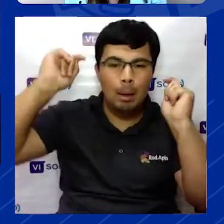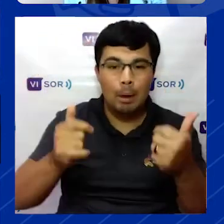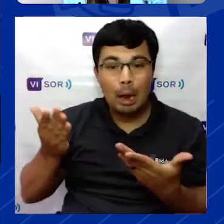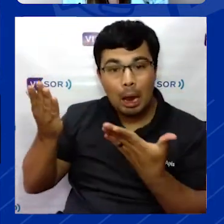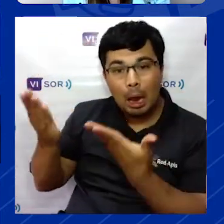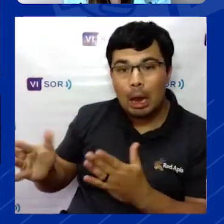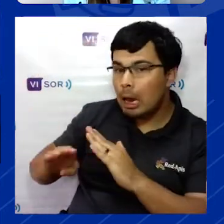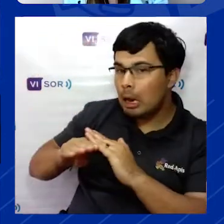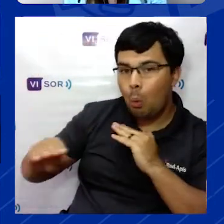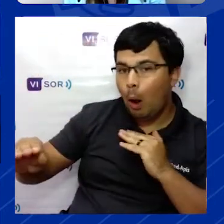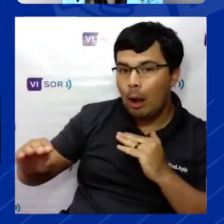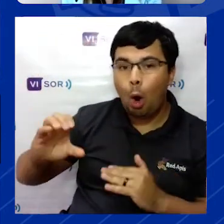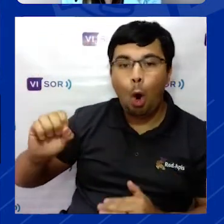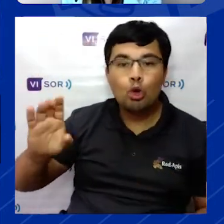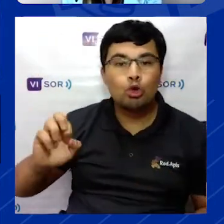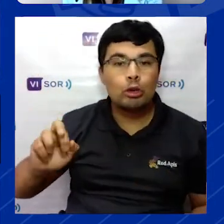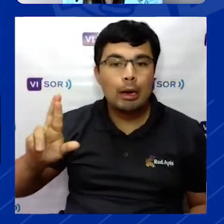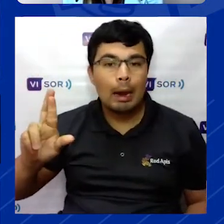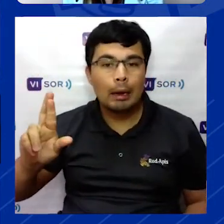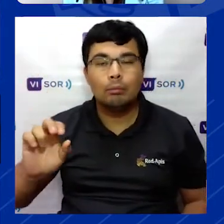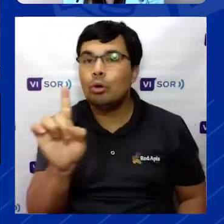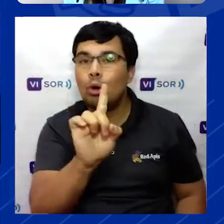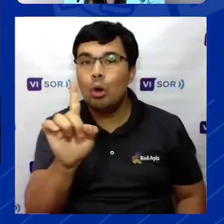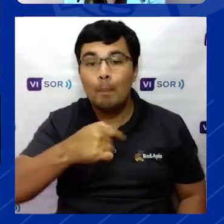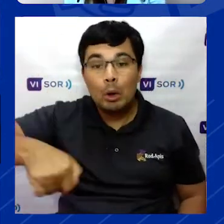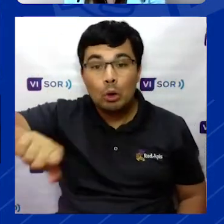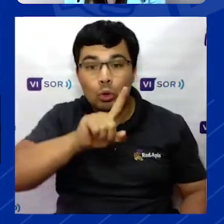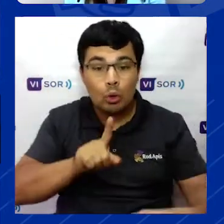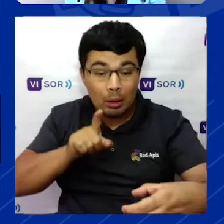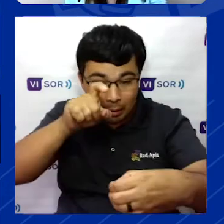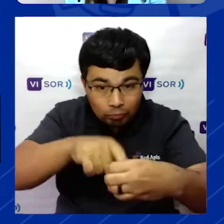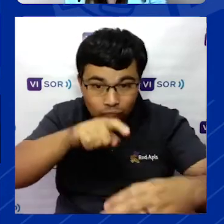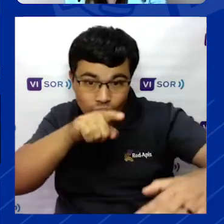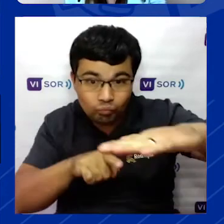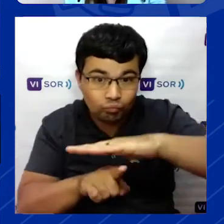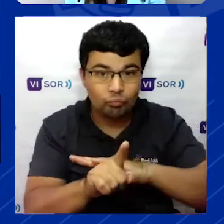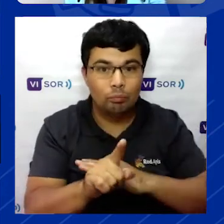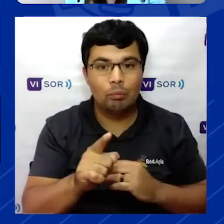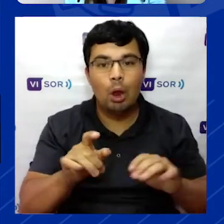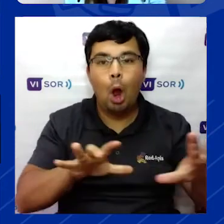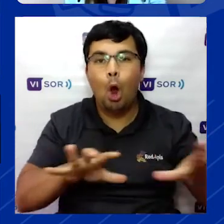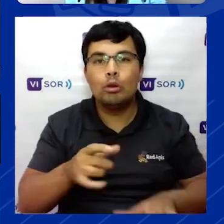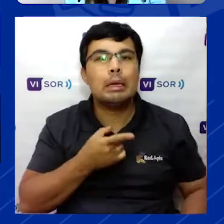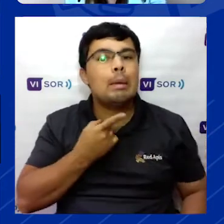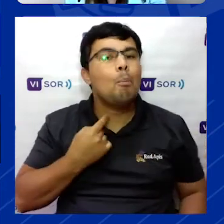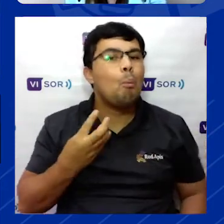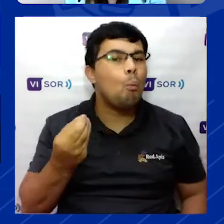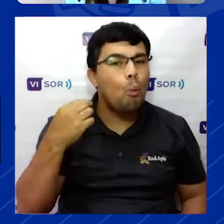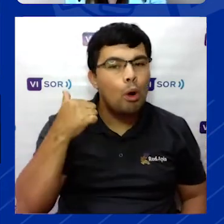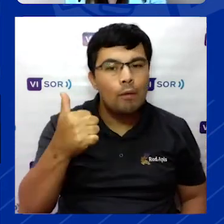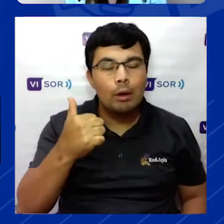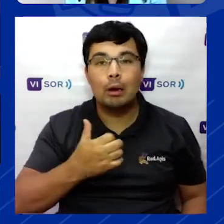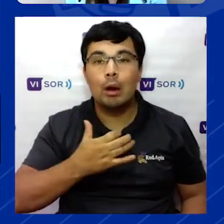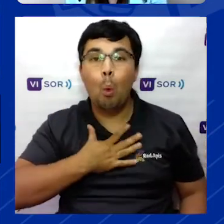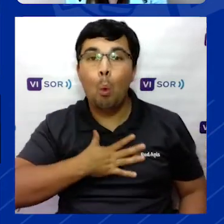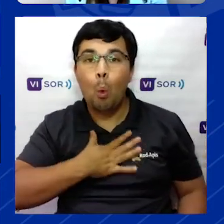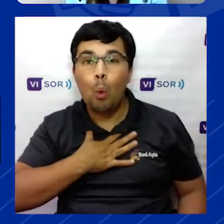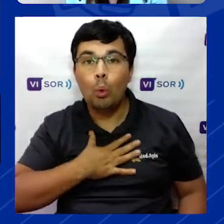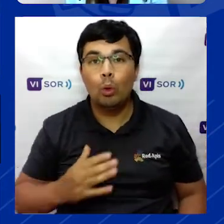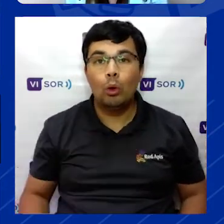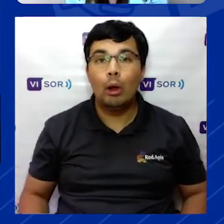Oscar. Pero estamos ahí metidos en algo que es muy interesante y que nos da mucho gusto que pueda